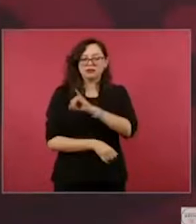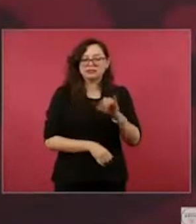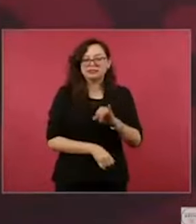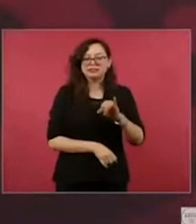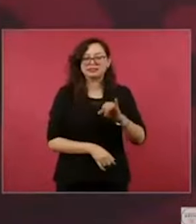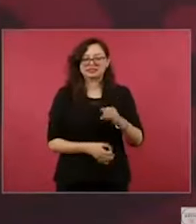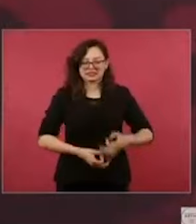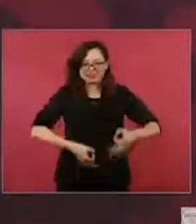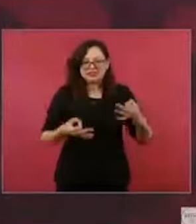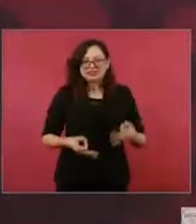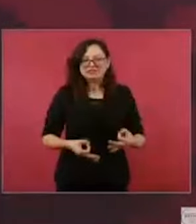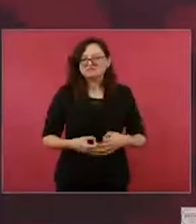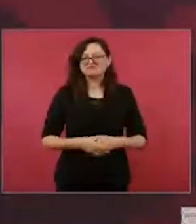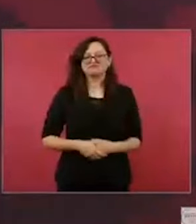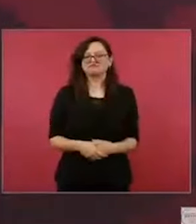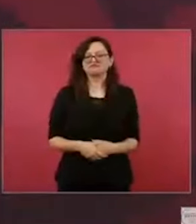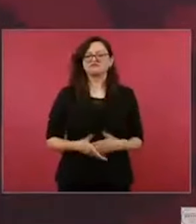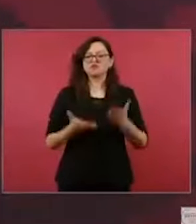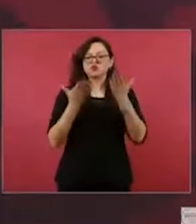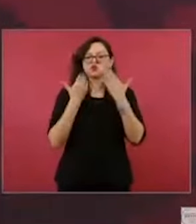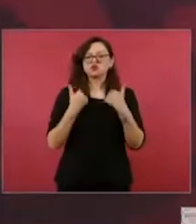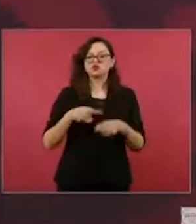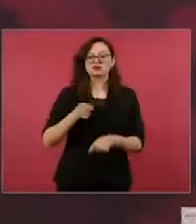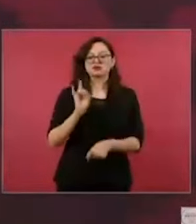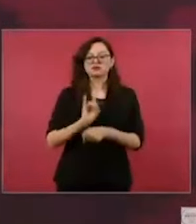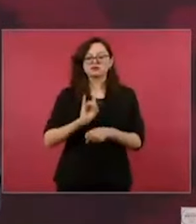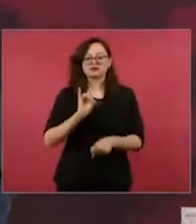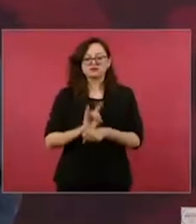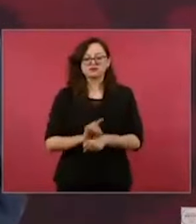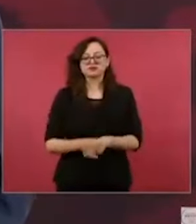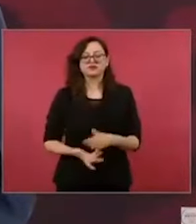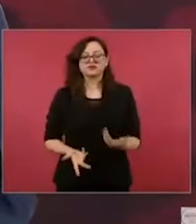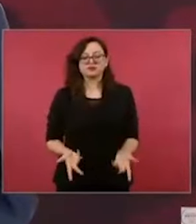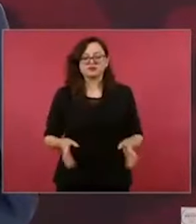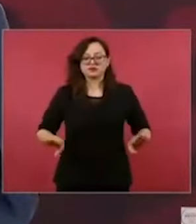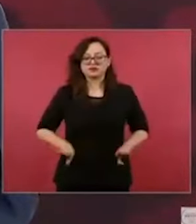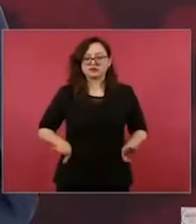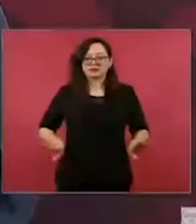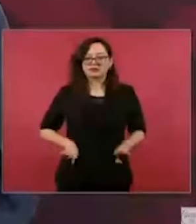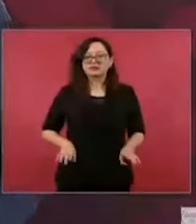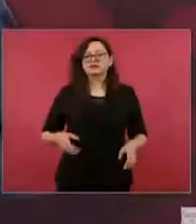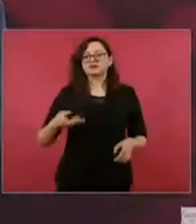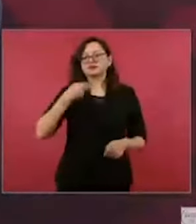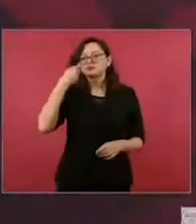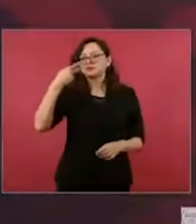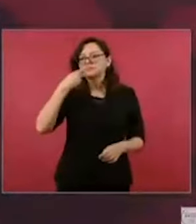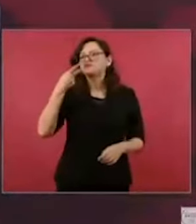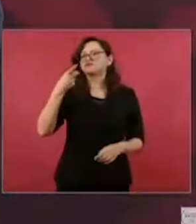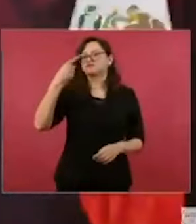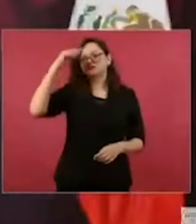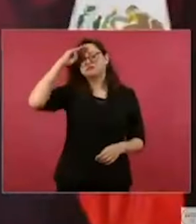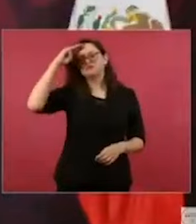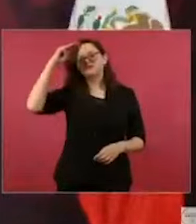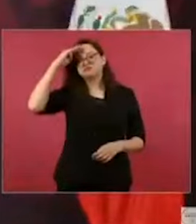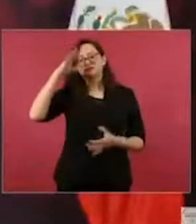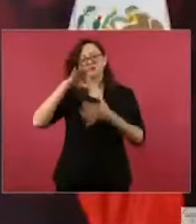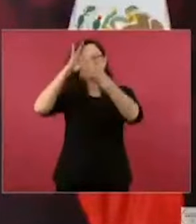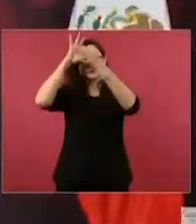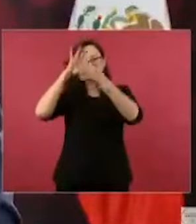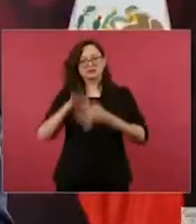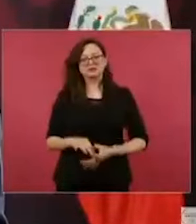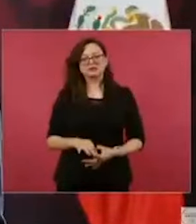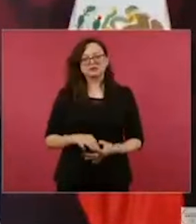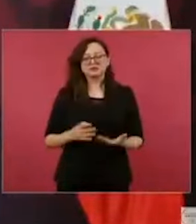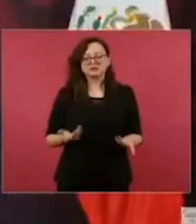porque es mucha la integración eh comercial económica que que tienen ambos países ambos se necesitan y